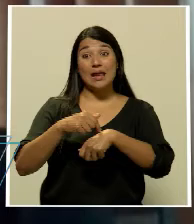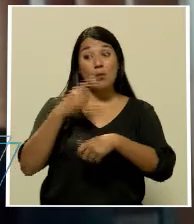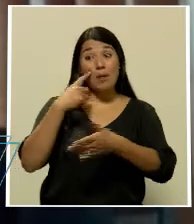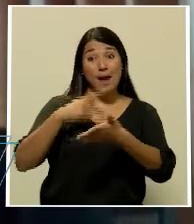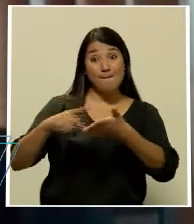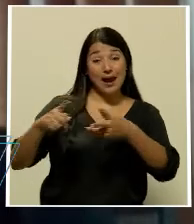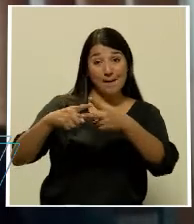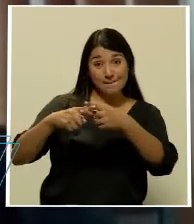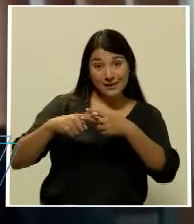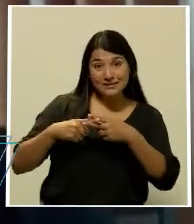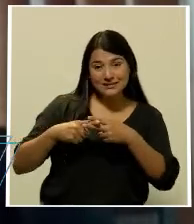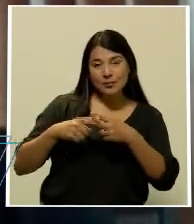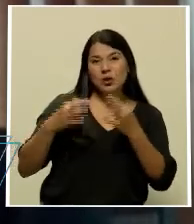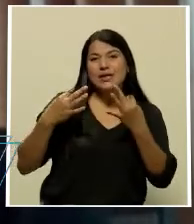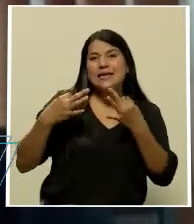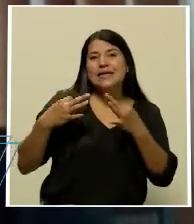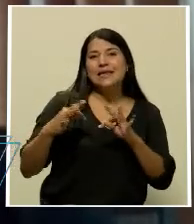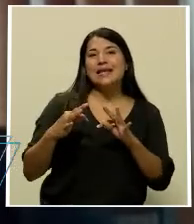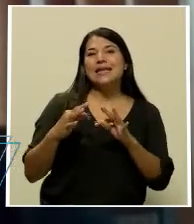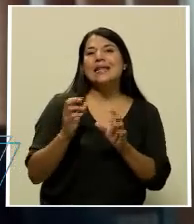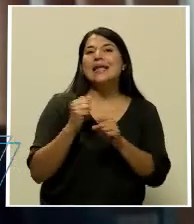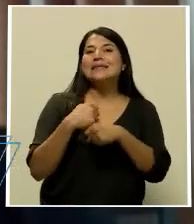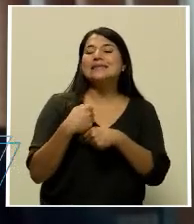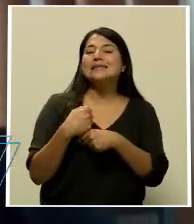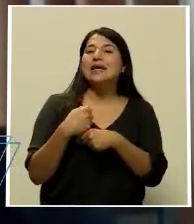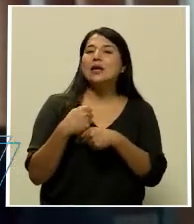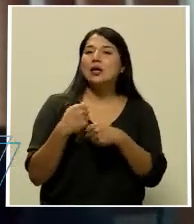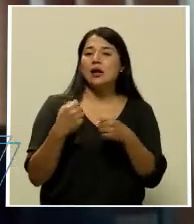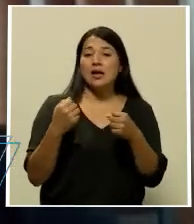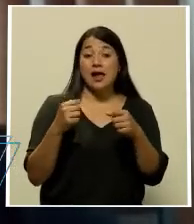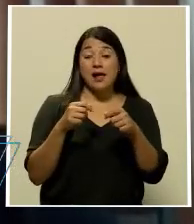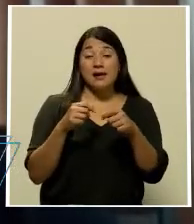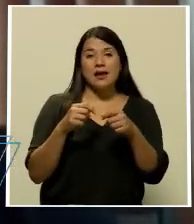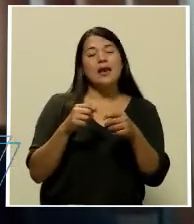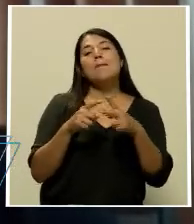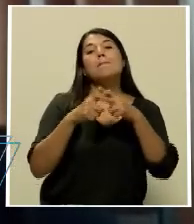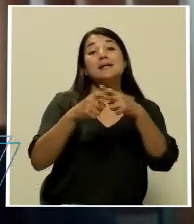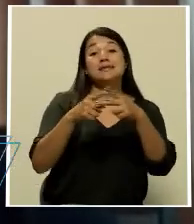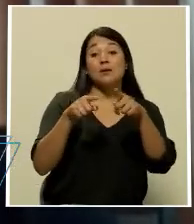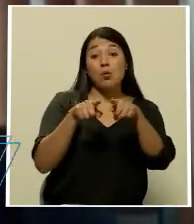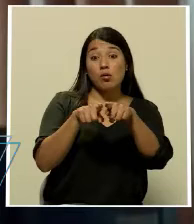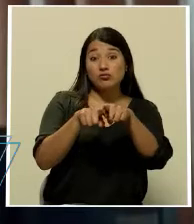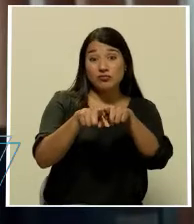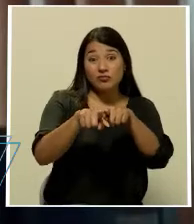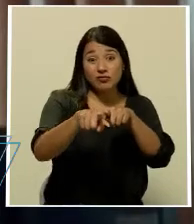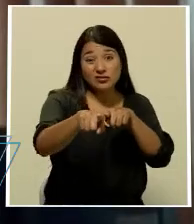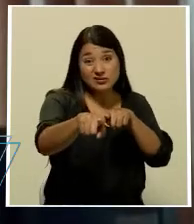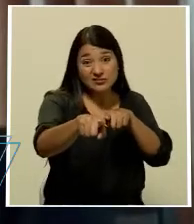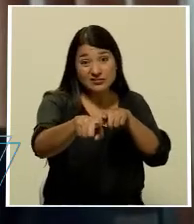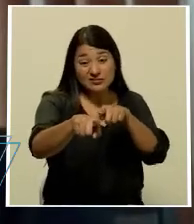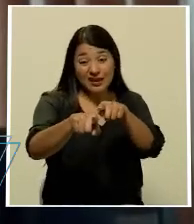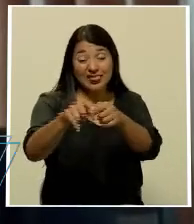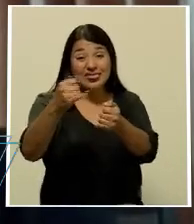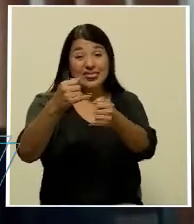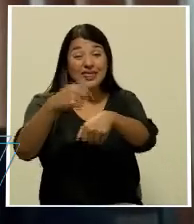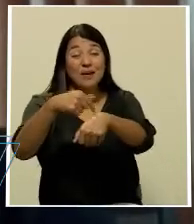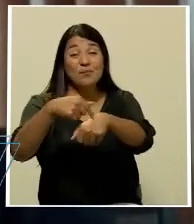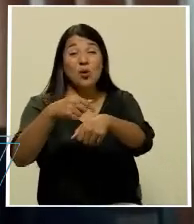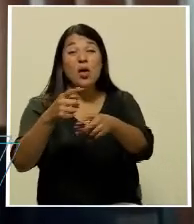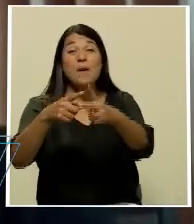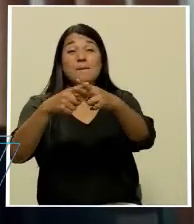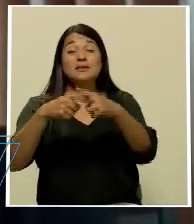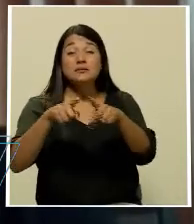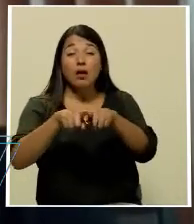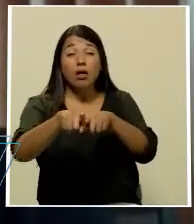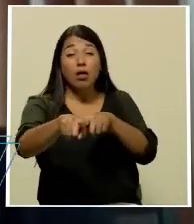de acercarla más a la vida del proyecto. Y en ese sentido, pues logramos un resultado bastante satisfactorio gracias al